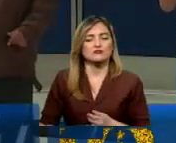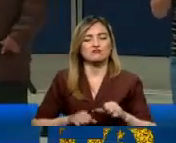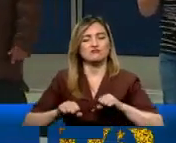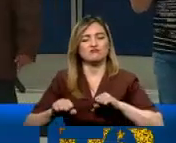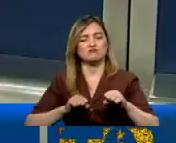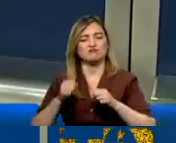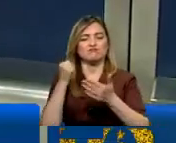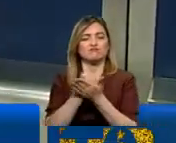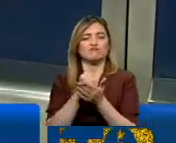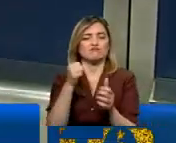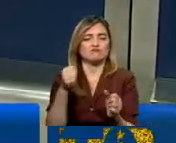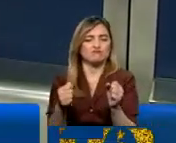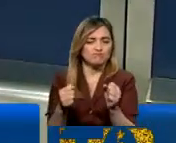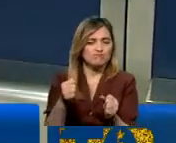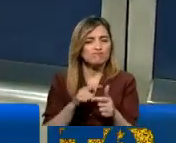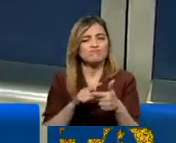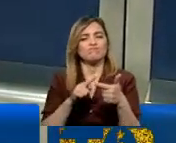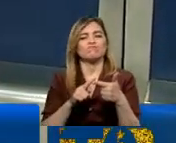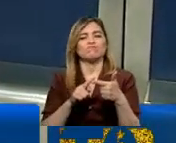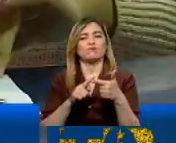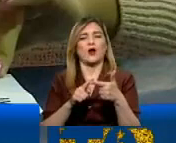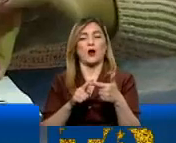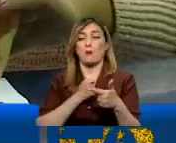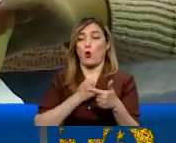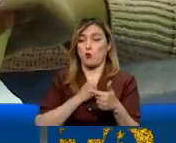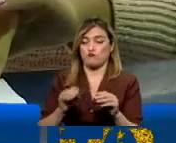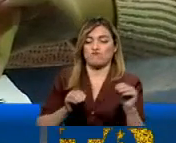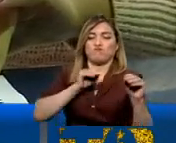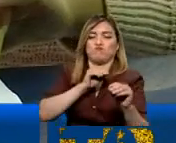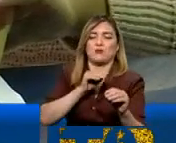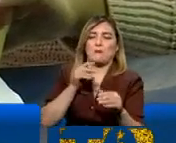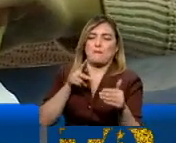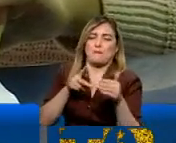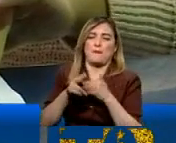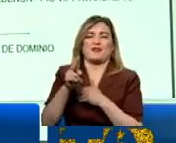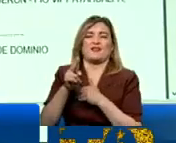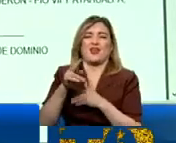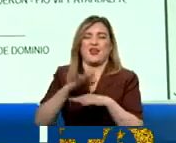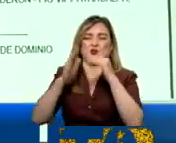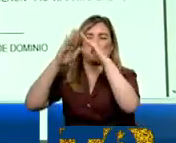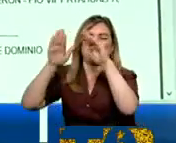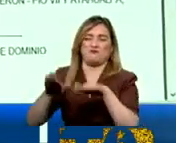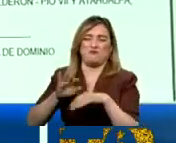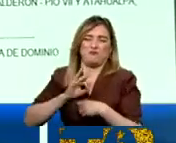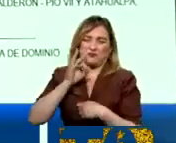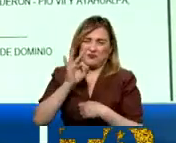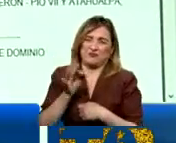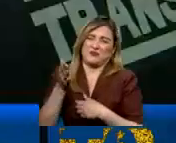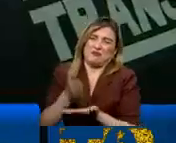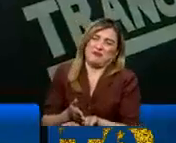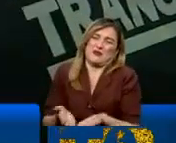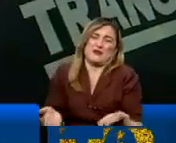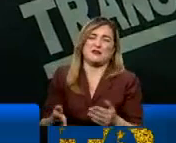Trámites como la matriculación vehicular y el traspaso de dominio quedaron en pausa durante el periodo del confinamiento por la pandemia